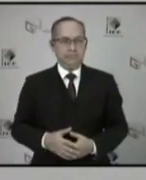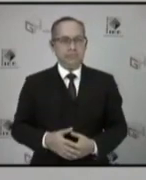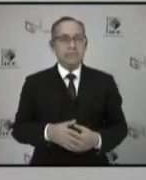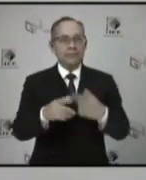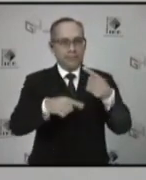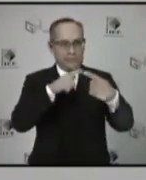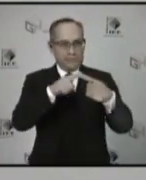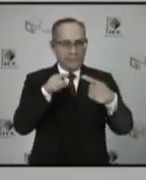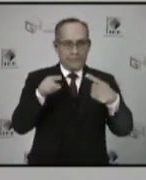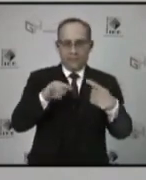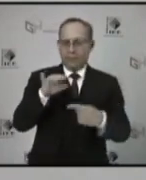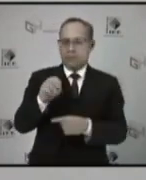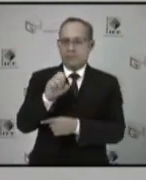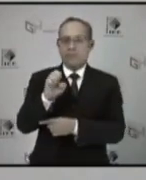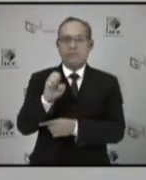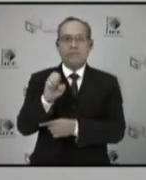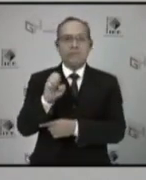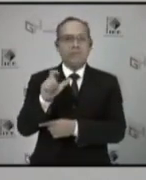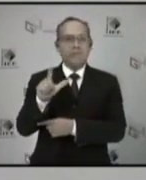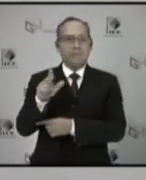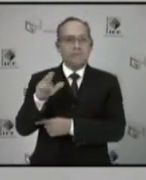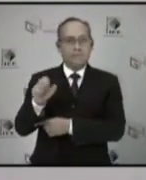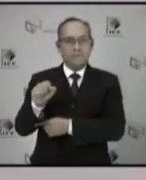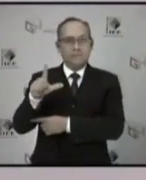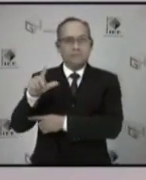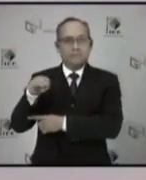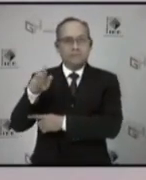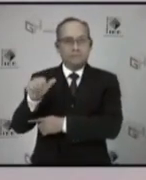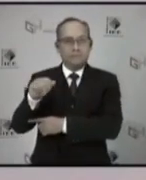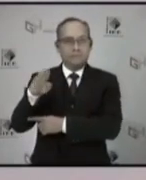candidato José Luis Lima Morales. Candidato.